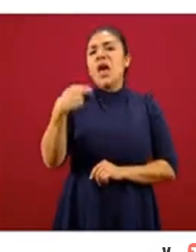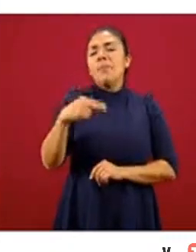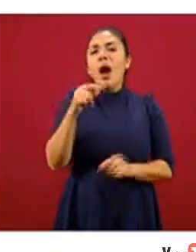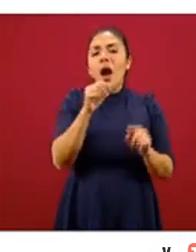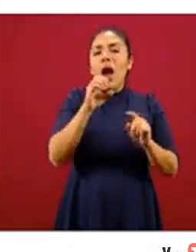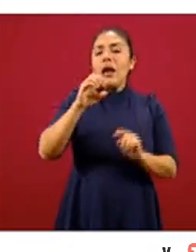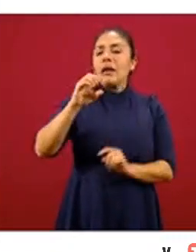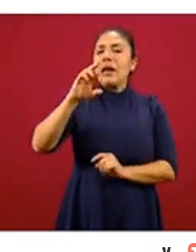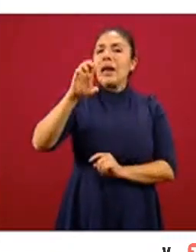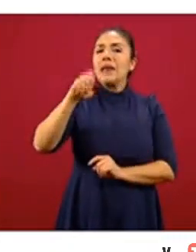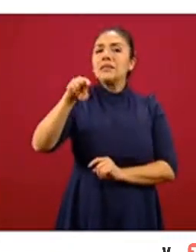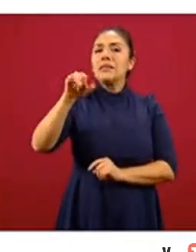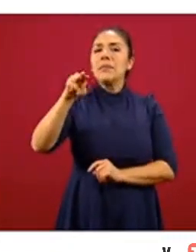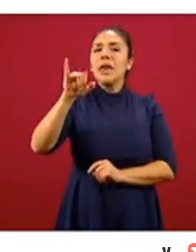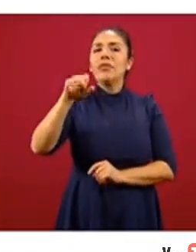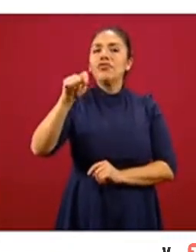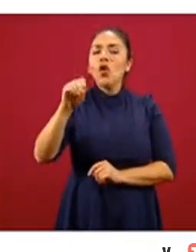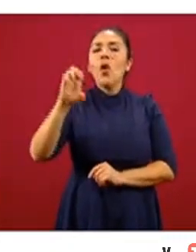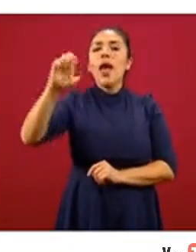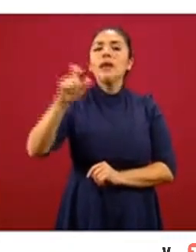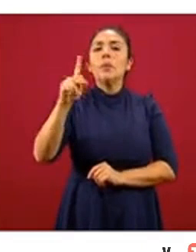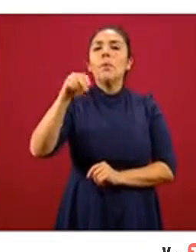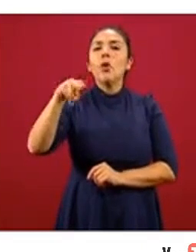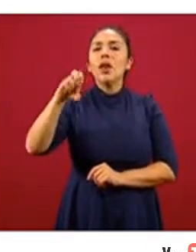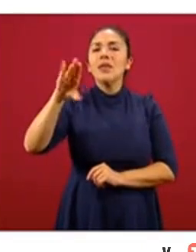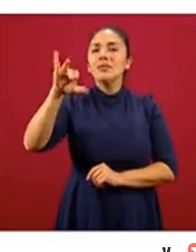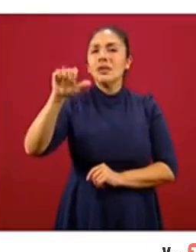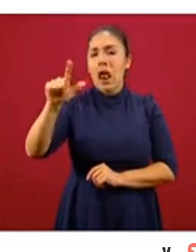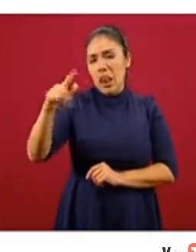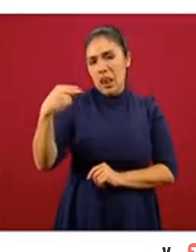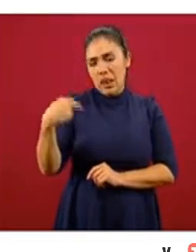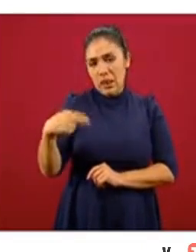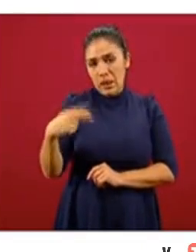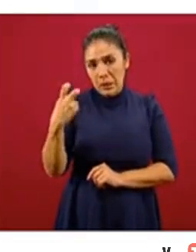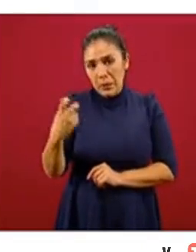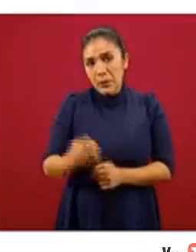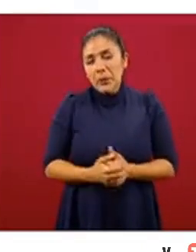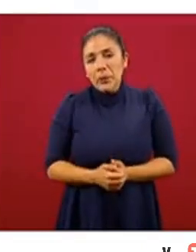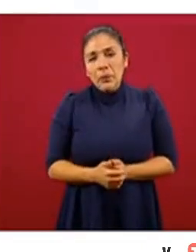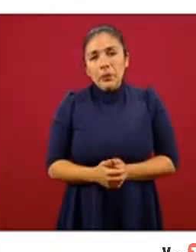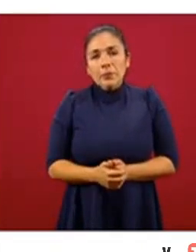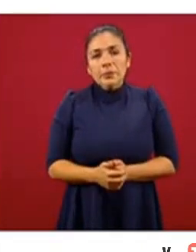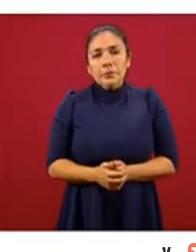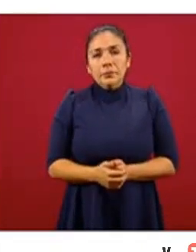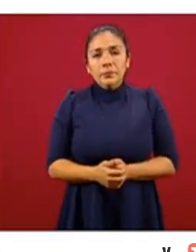crecimiento exponencial o crecimiento geométrico. La siguiente.